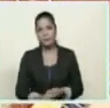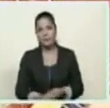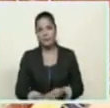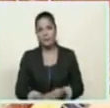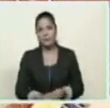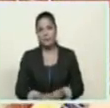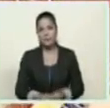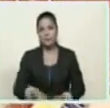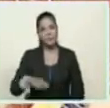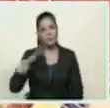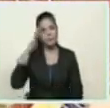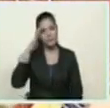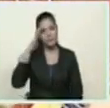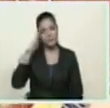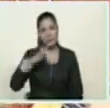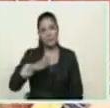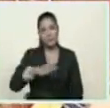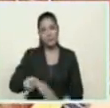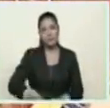comandante